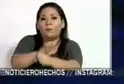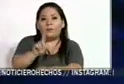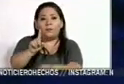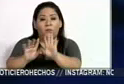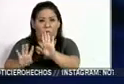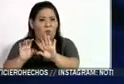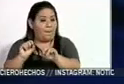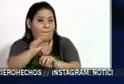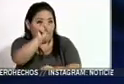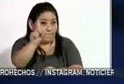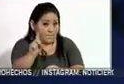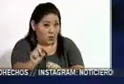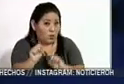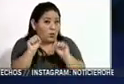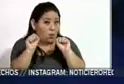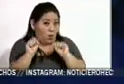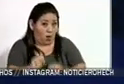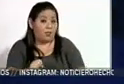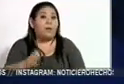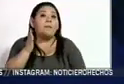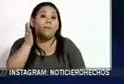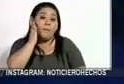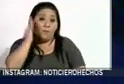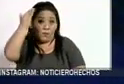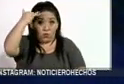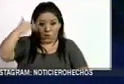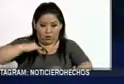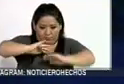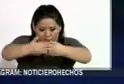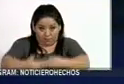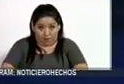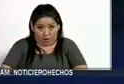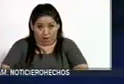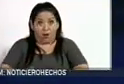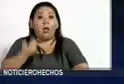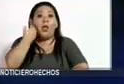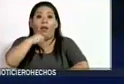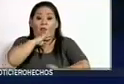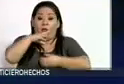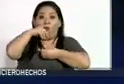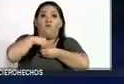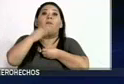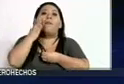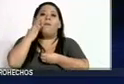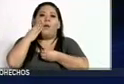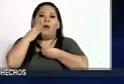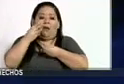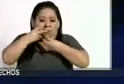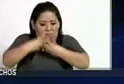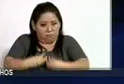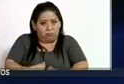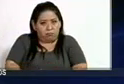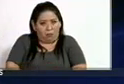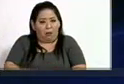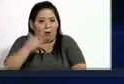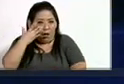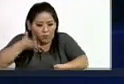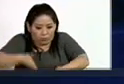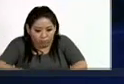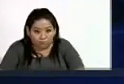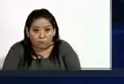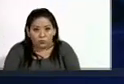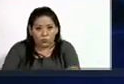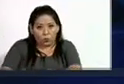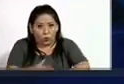puede transmitir de una madre embarazada a su hijo? Si se conoce cuáles son los efectos, por ejemplo, en un recién nacido que